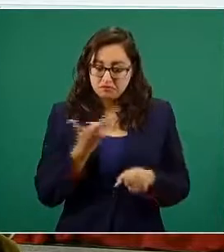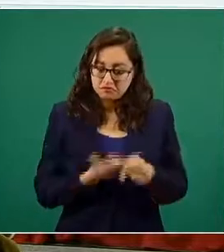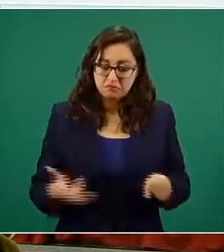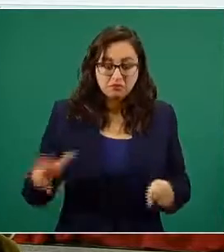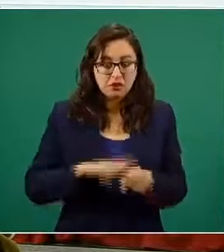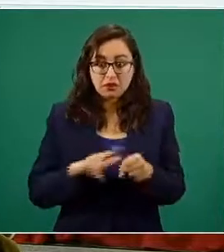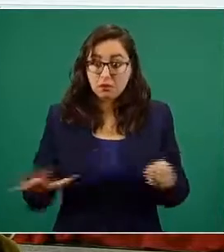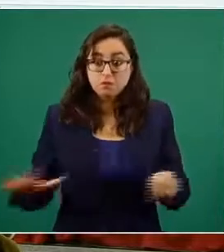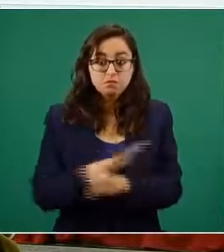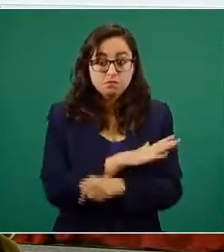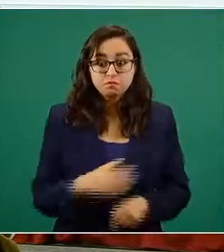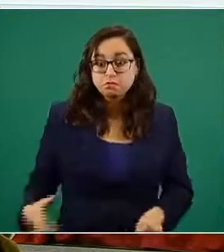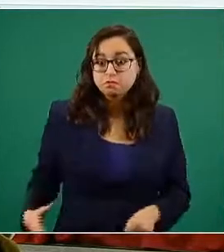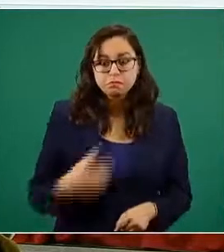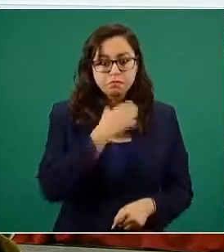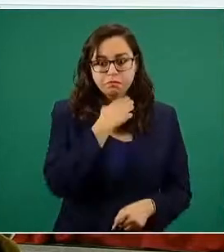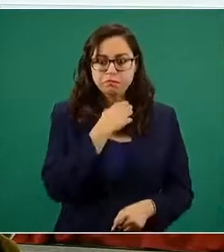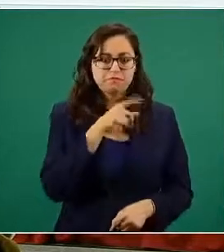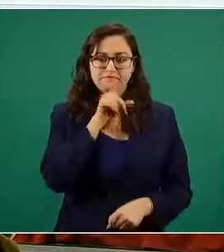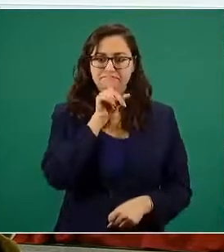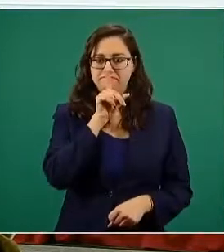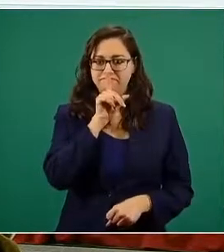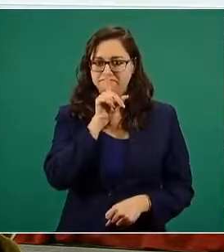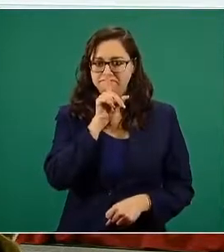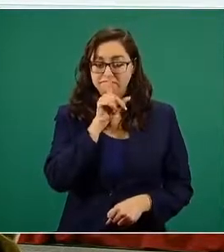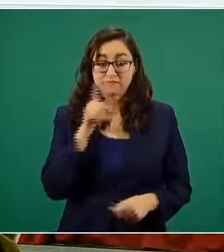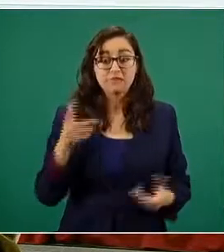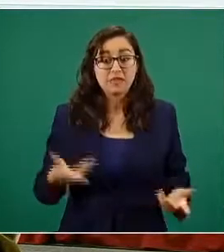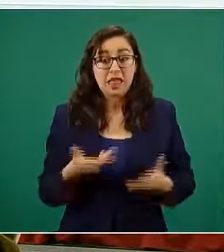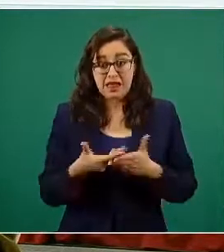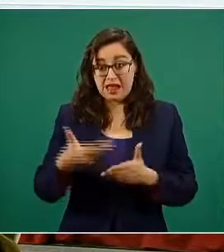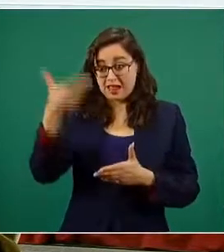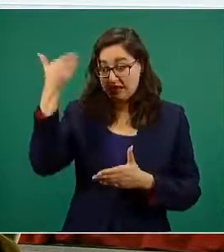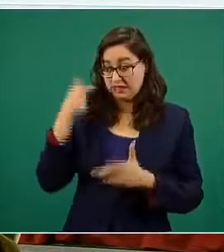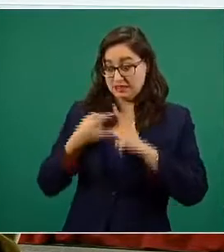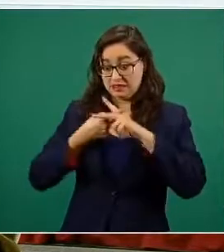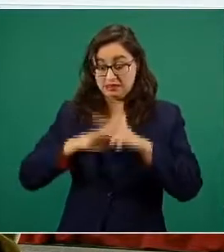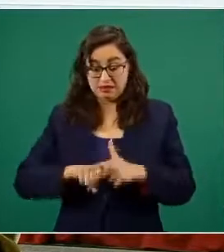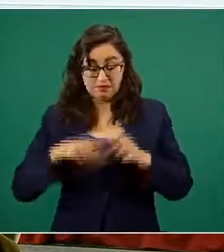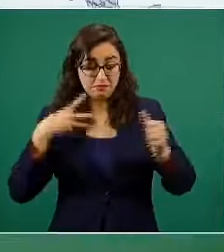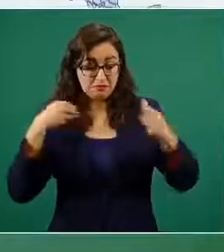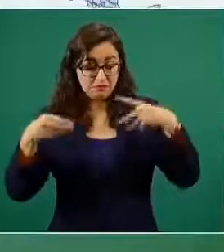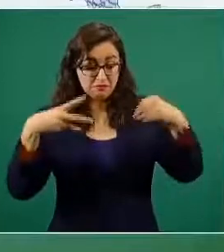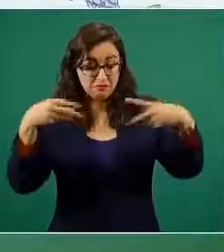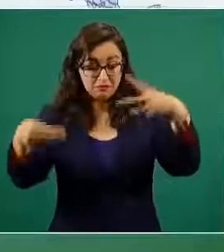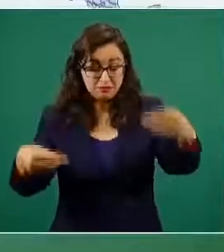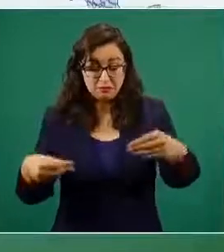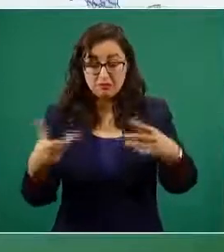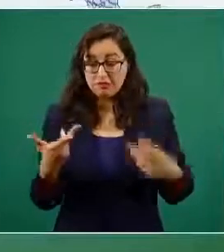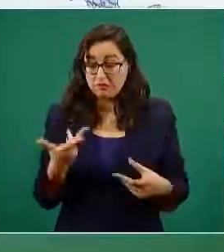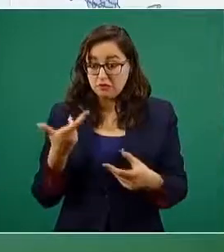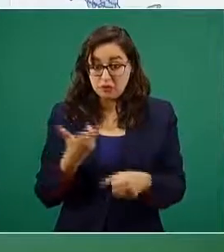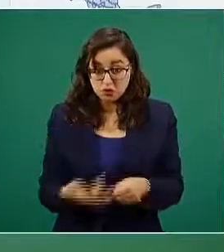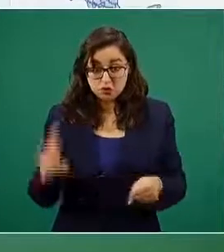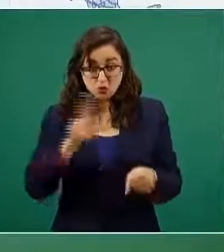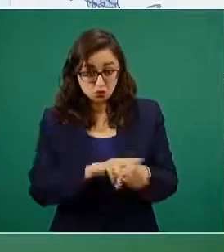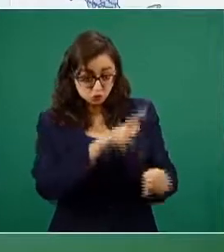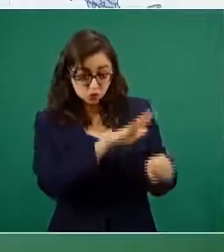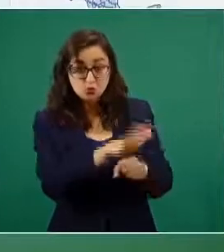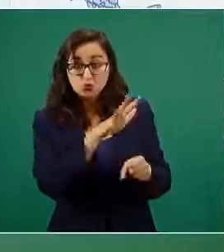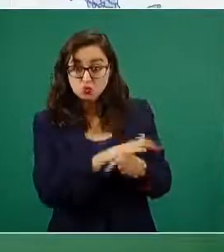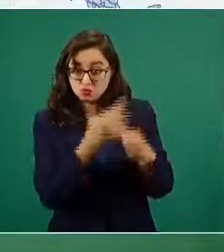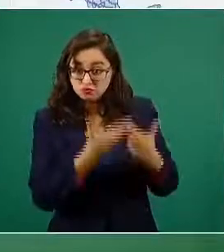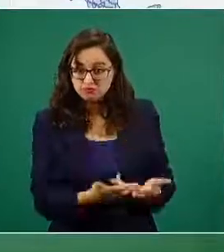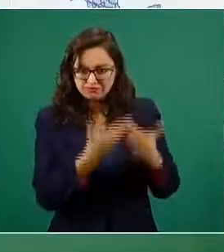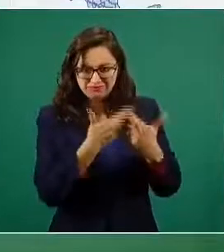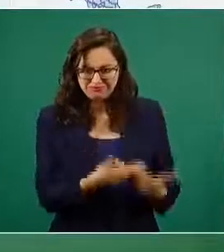Ciertamente no teníamos, y lo hemos declarado una y otra vez, la capacidad instalada. El Sistema Nacional de Salud de México durante muchos